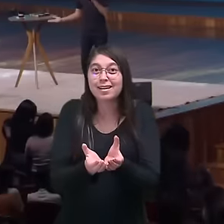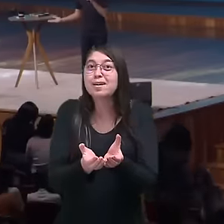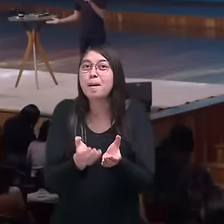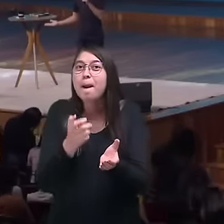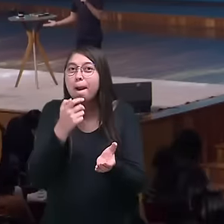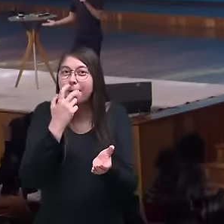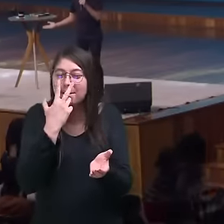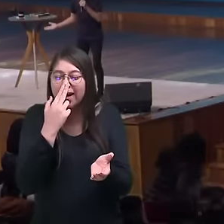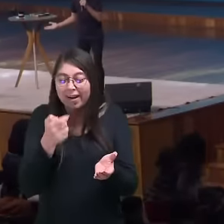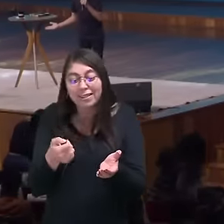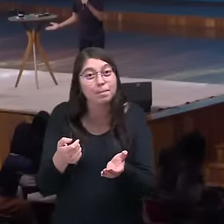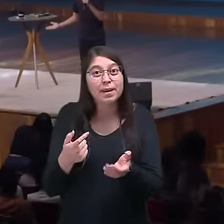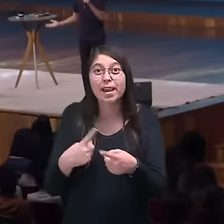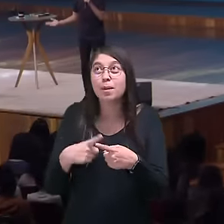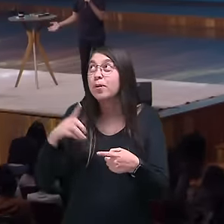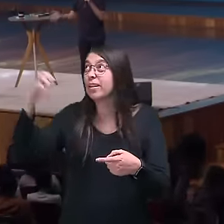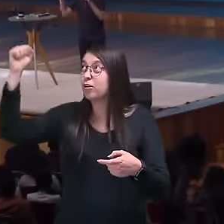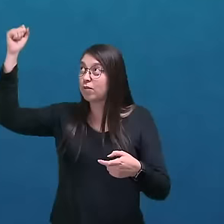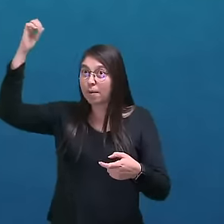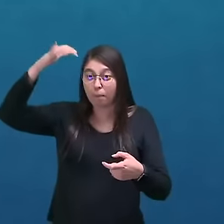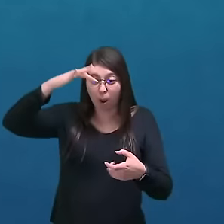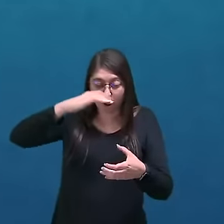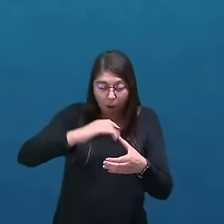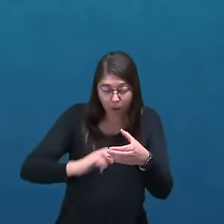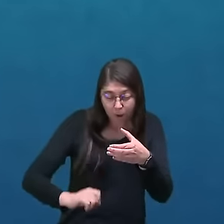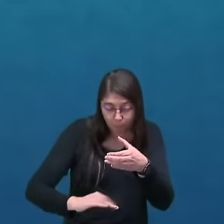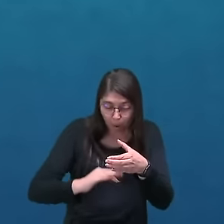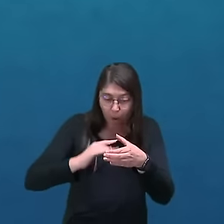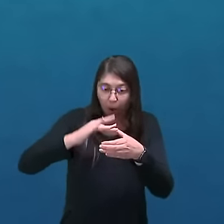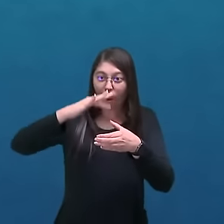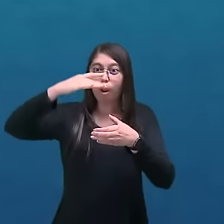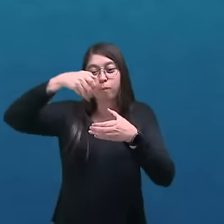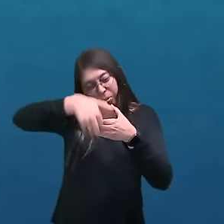Si vos no puló, vos ganó una bicicleta.